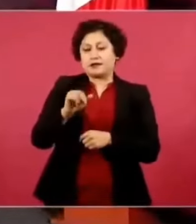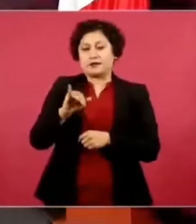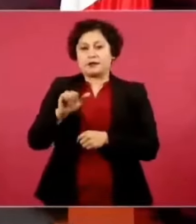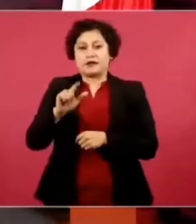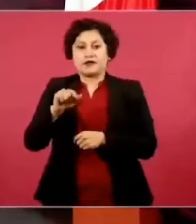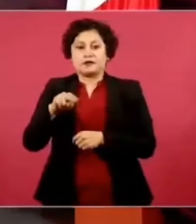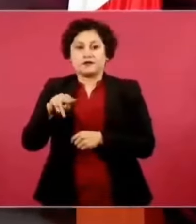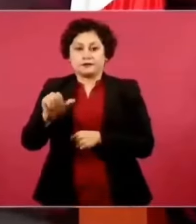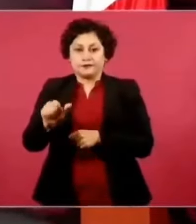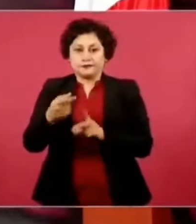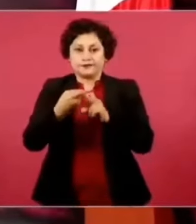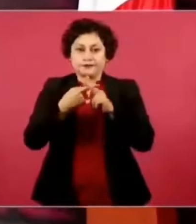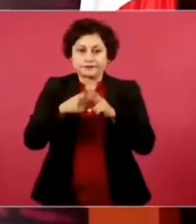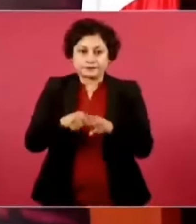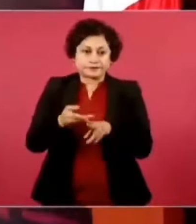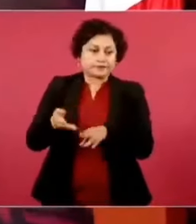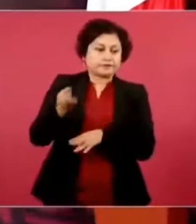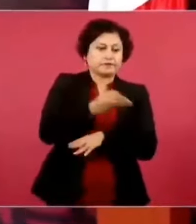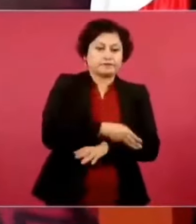Con Salinas de Gortari.